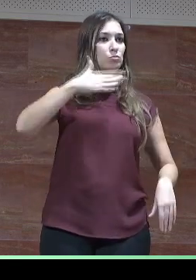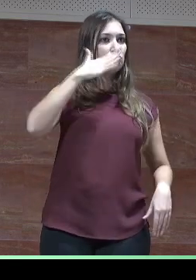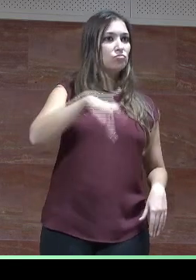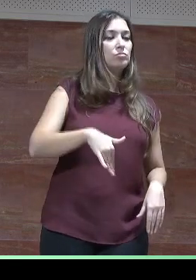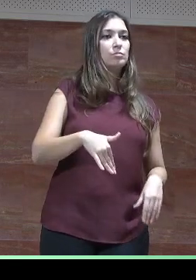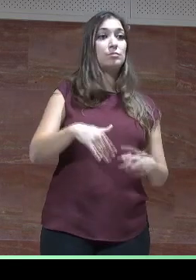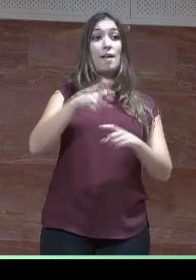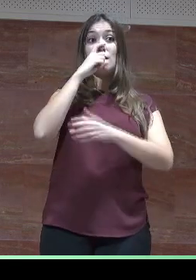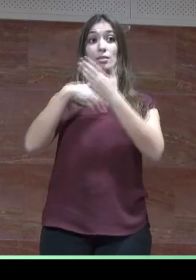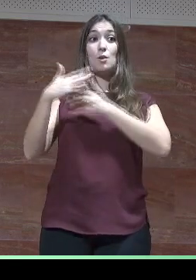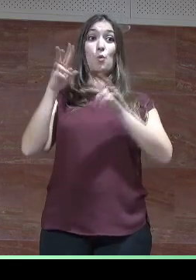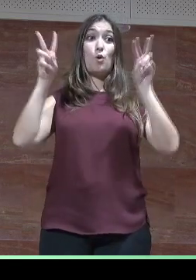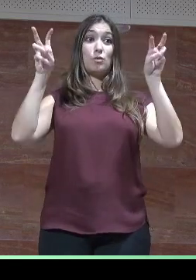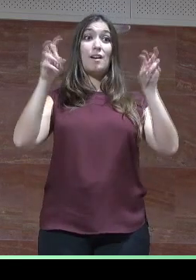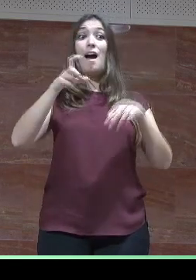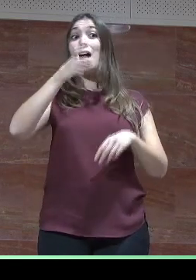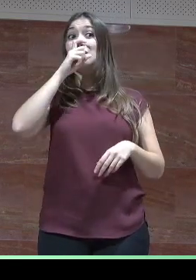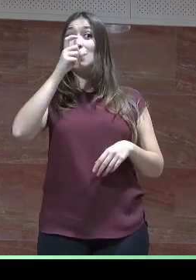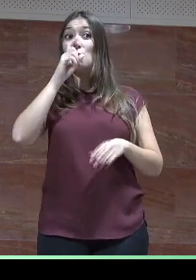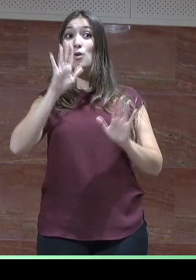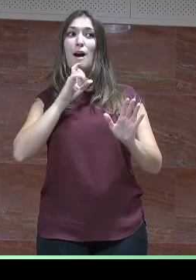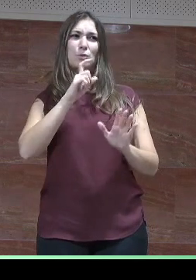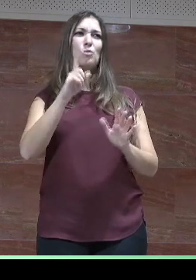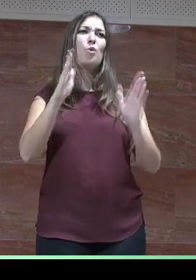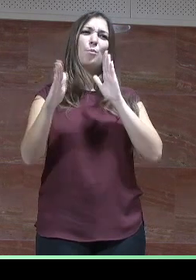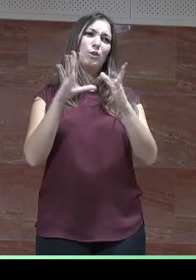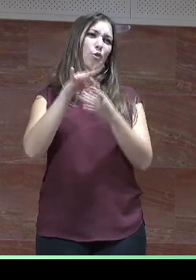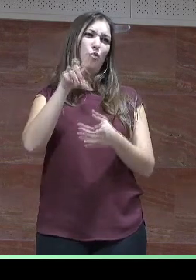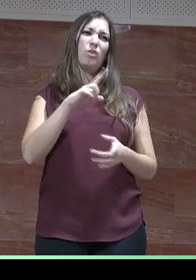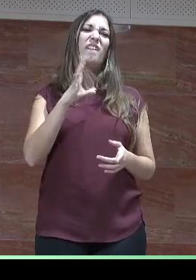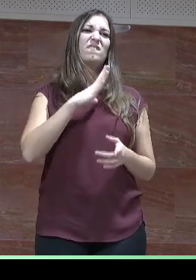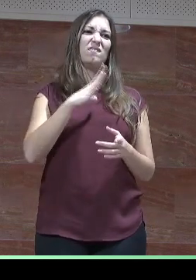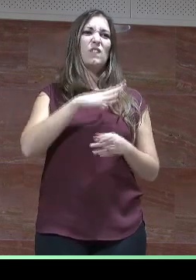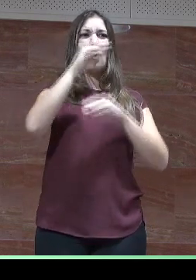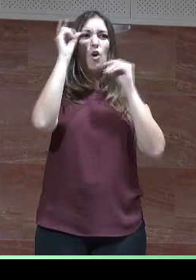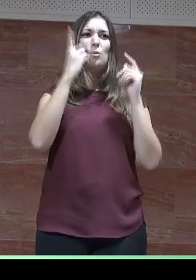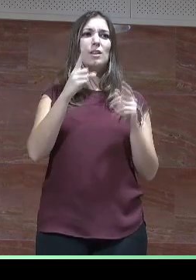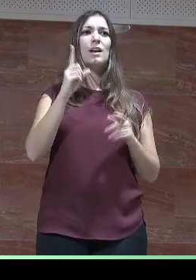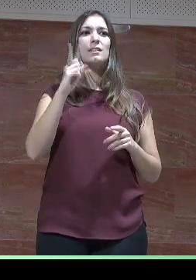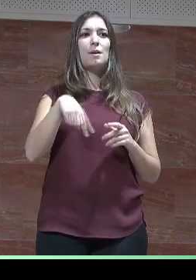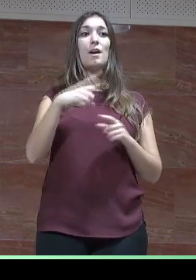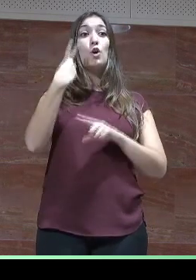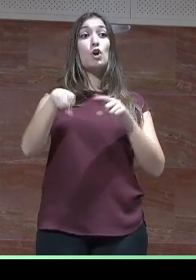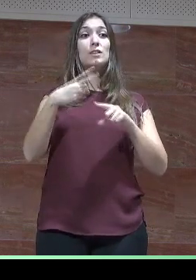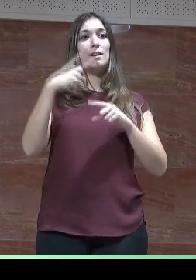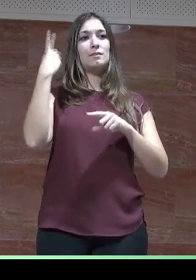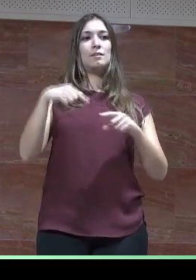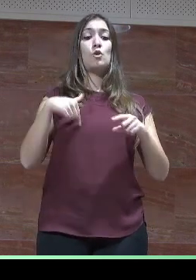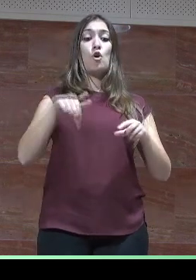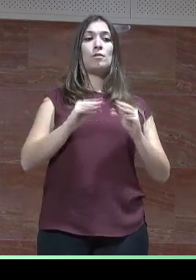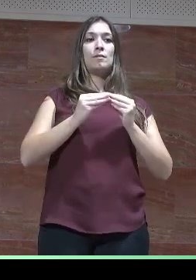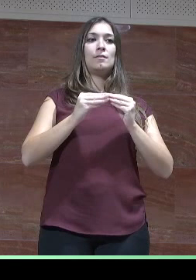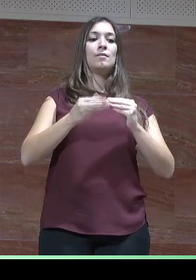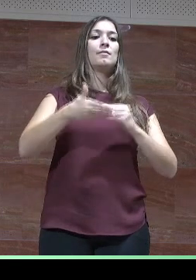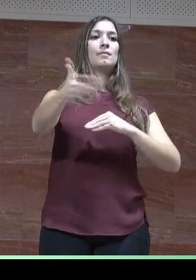lo obsoleto, y aquí entramos en otro tema que no es el momento, pero pensemos también en la obsolescencia programada. Es decir, hoy en día nada